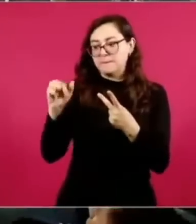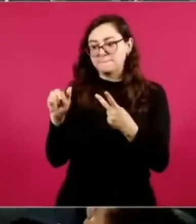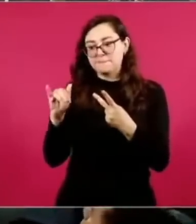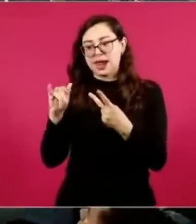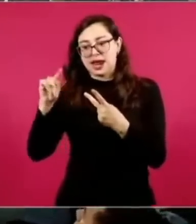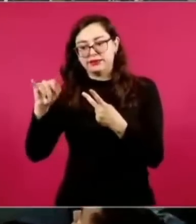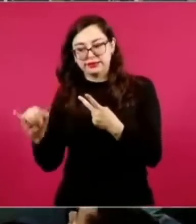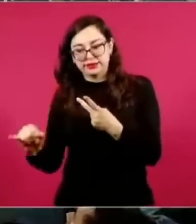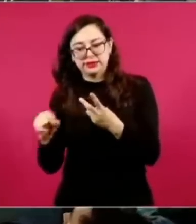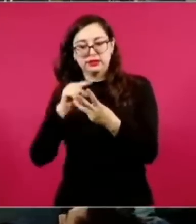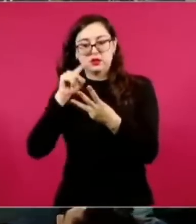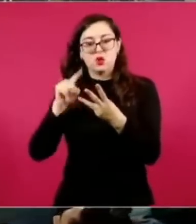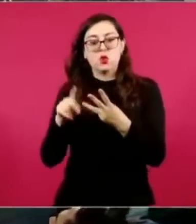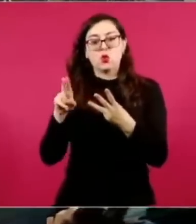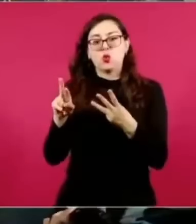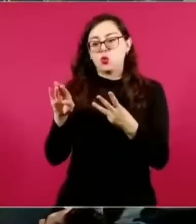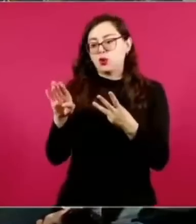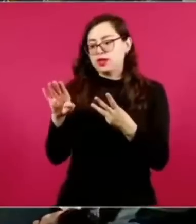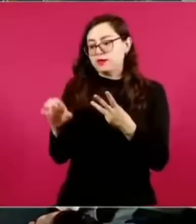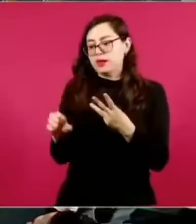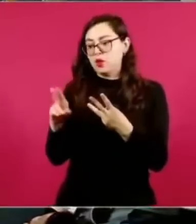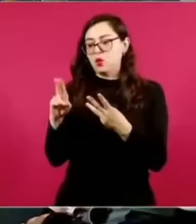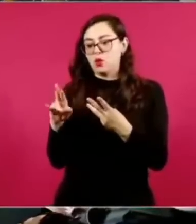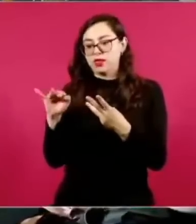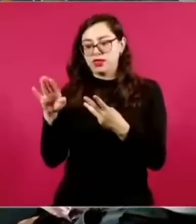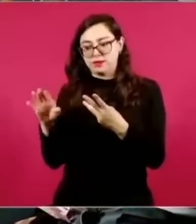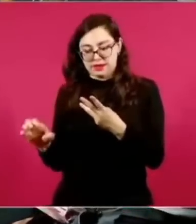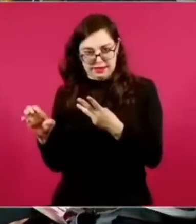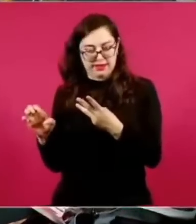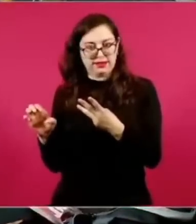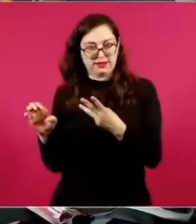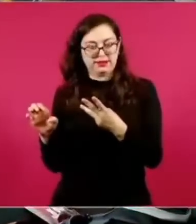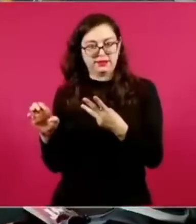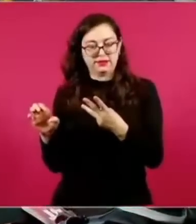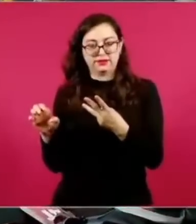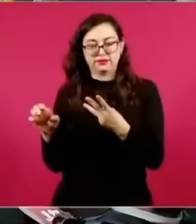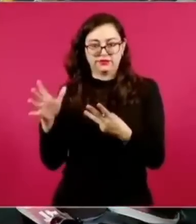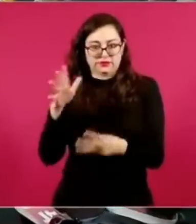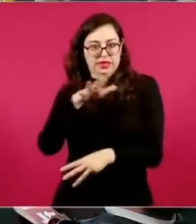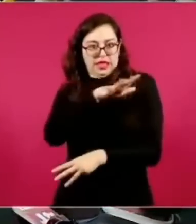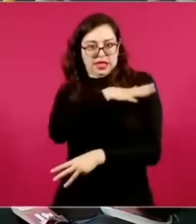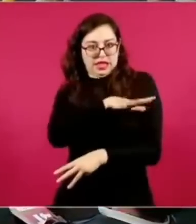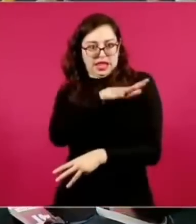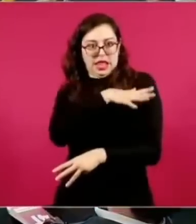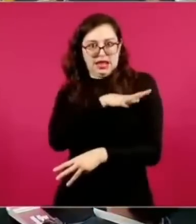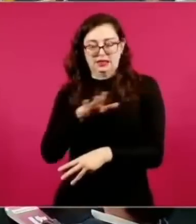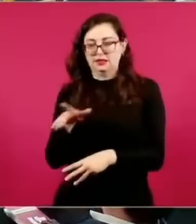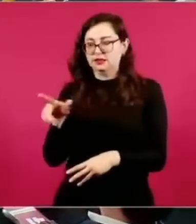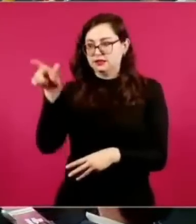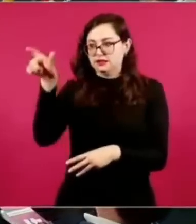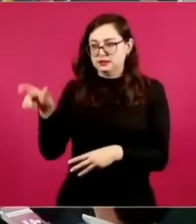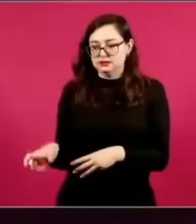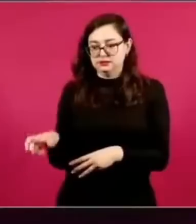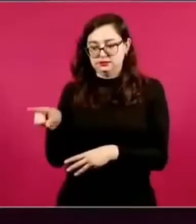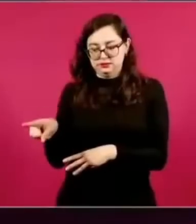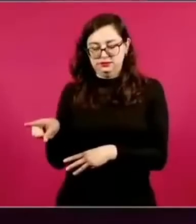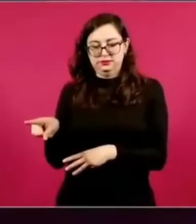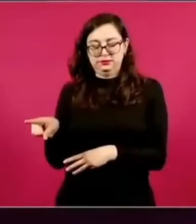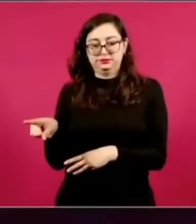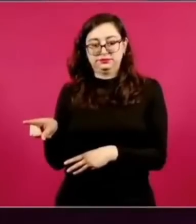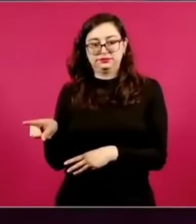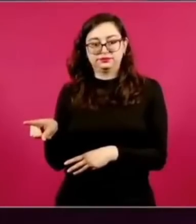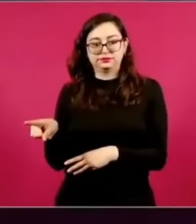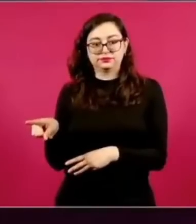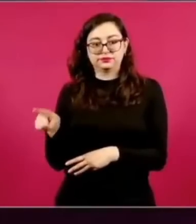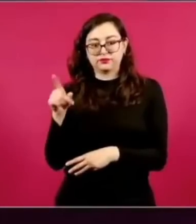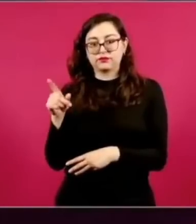el general Uribe, que es el personaje colombiano